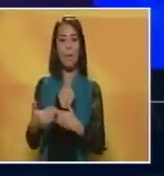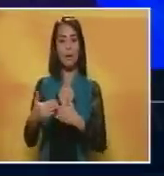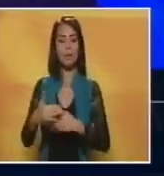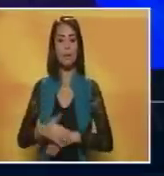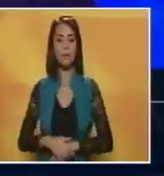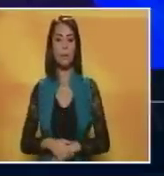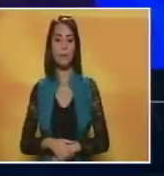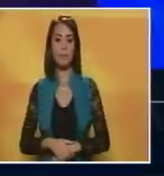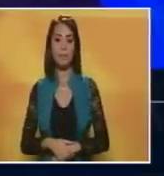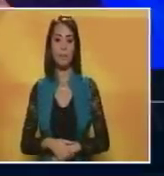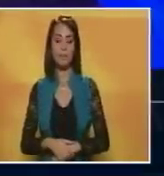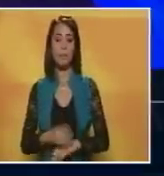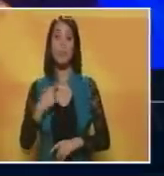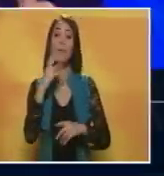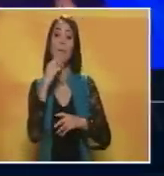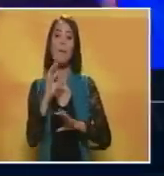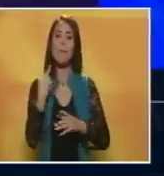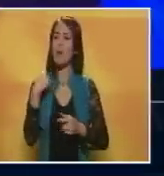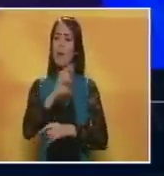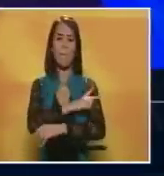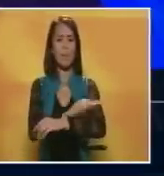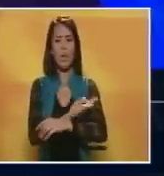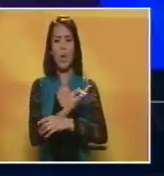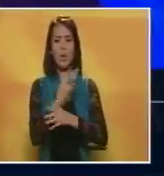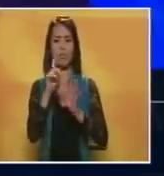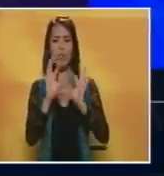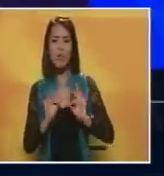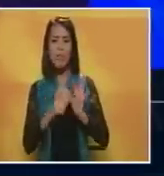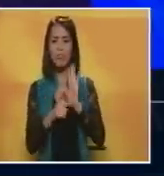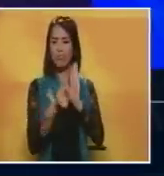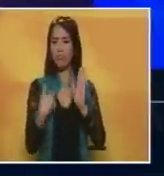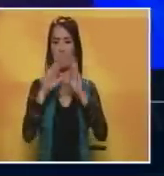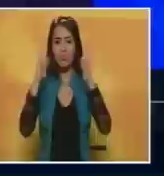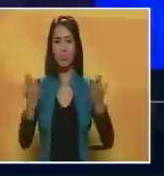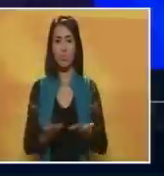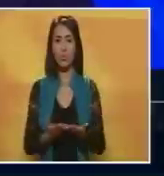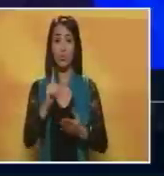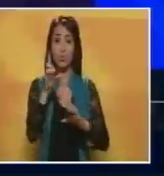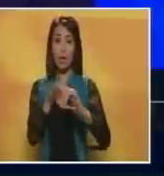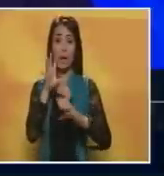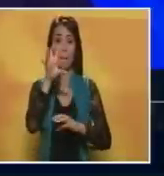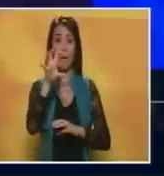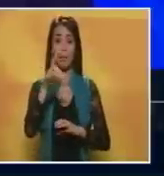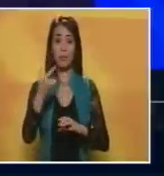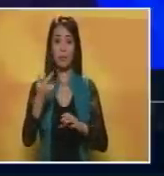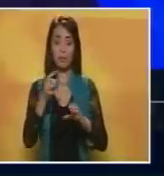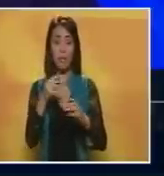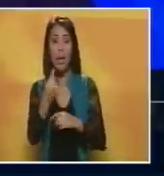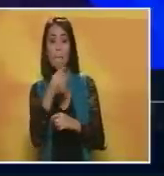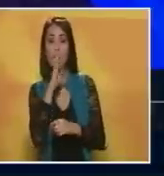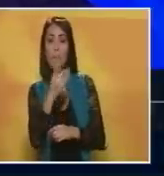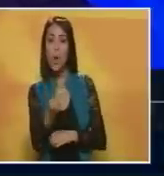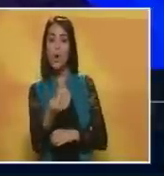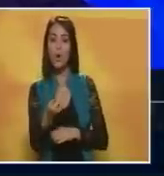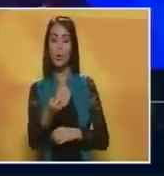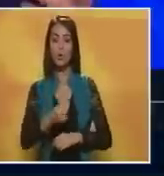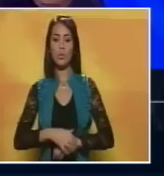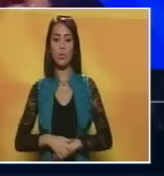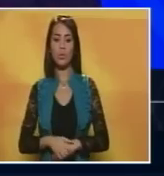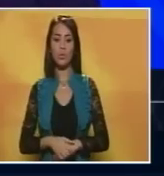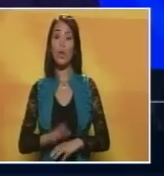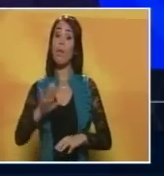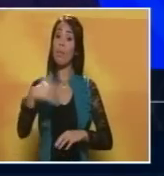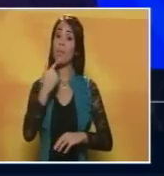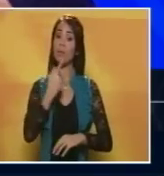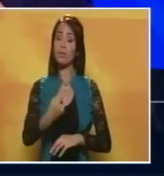haber habido mano si tienes la muleta te pongo en la peor condición del mundo y después te digo que tiene alterne la patria aquí tienes el bono aquí tenemos echo cosas y